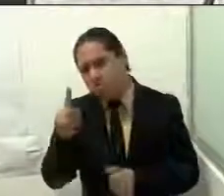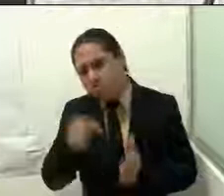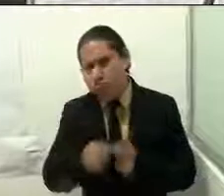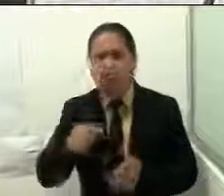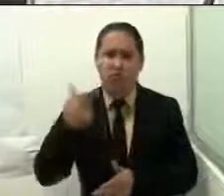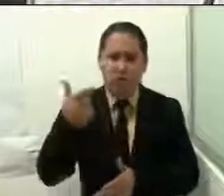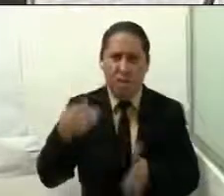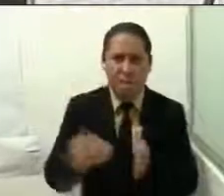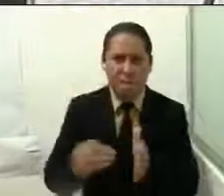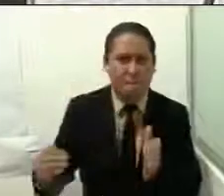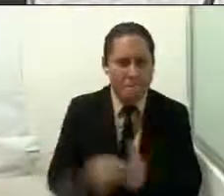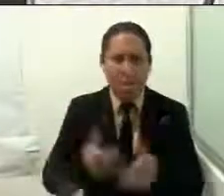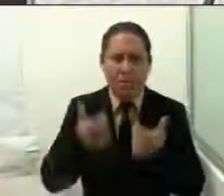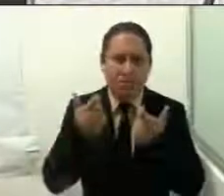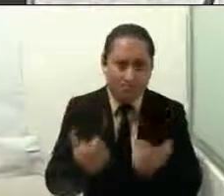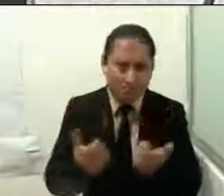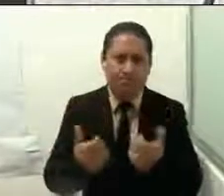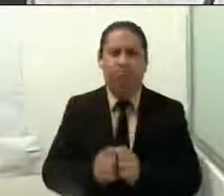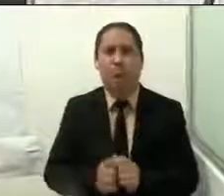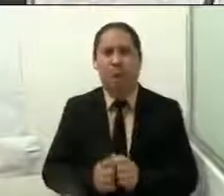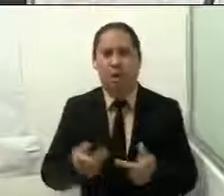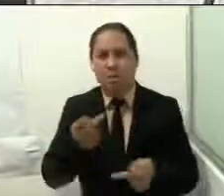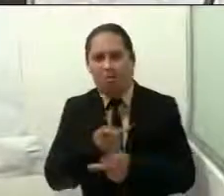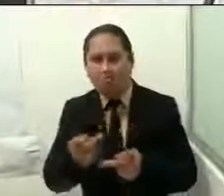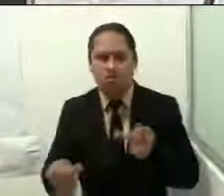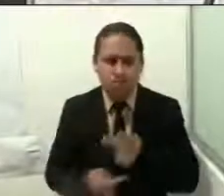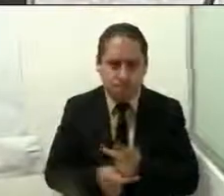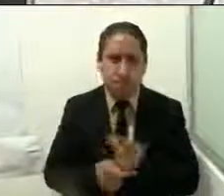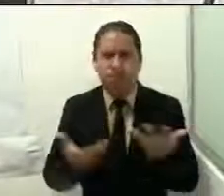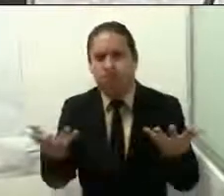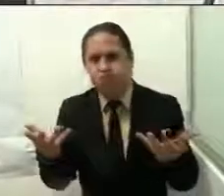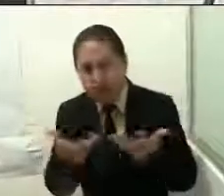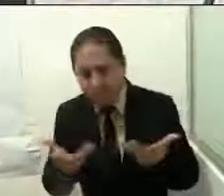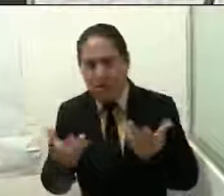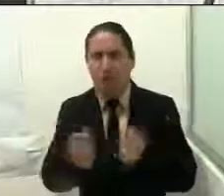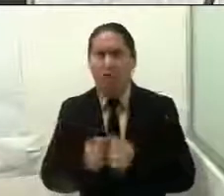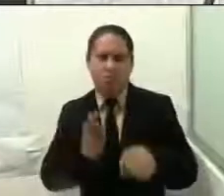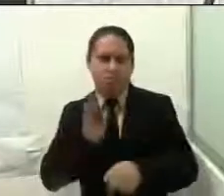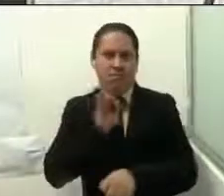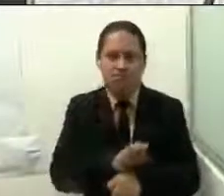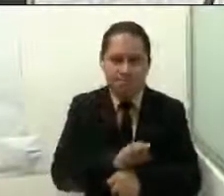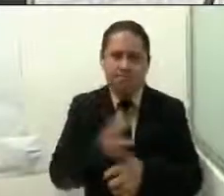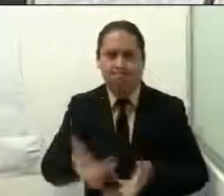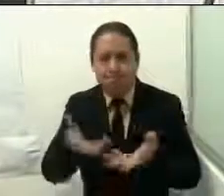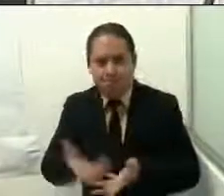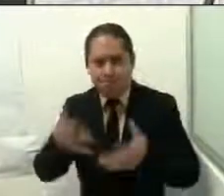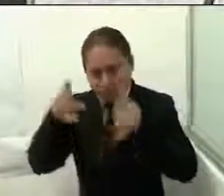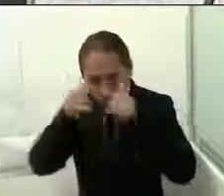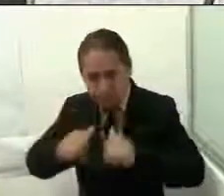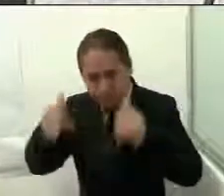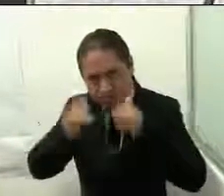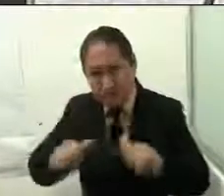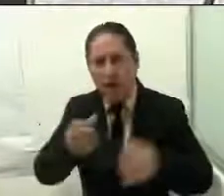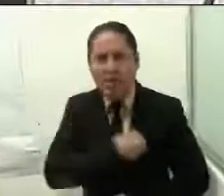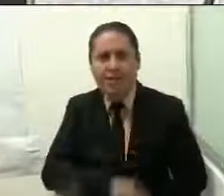de pesos en productividad rural fomento a la agricultura fomento a la ganadería y sanidad